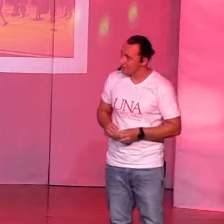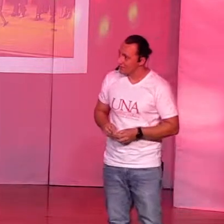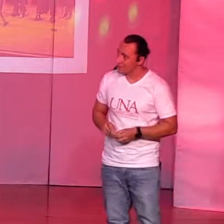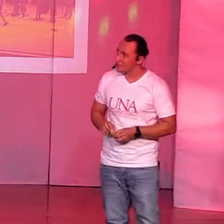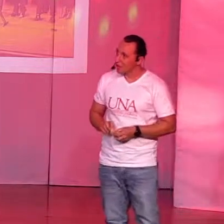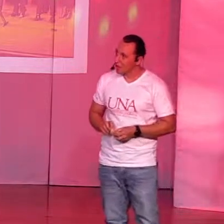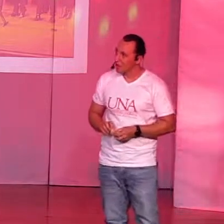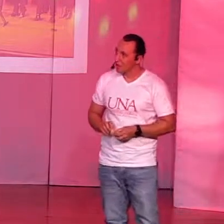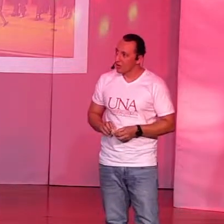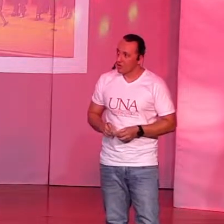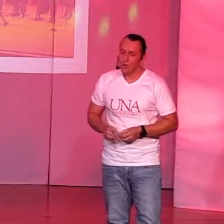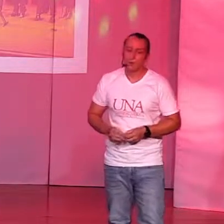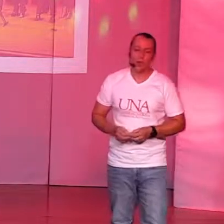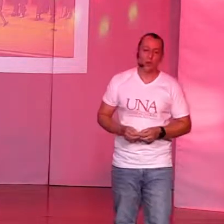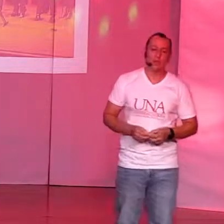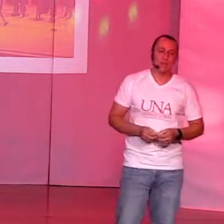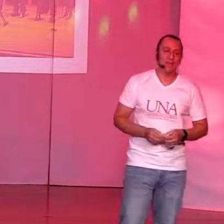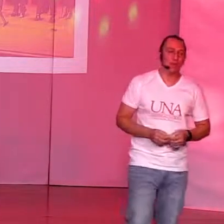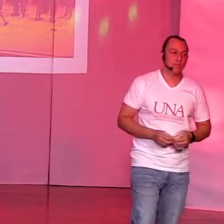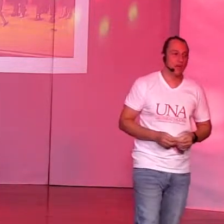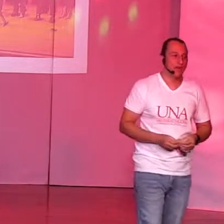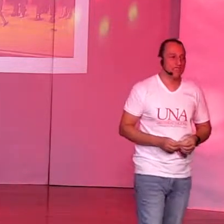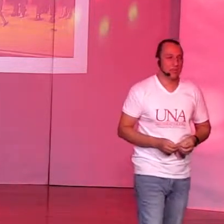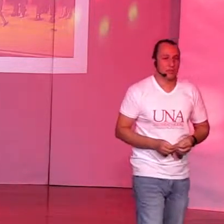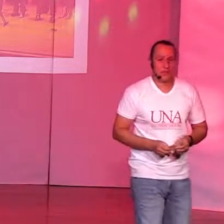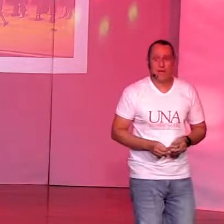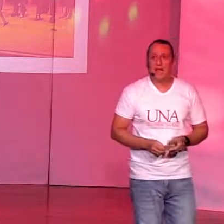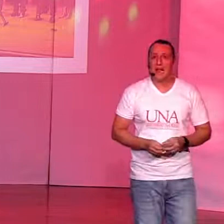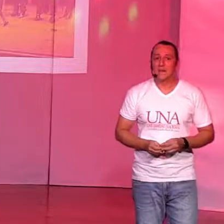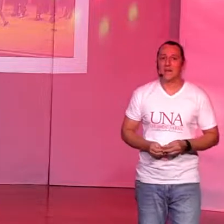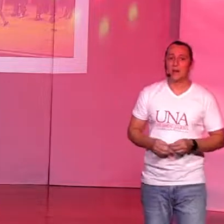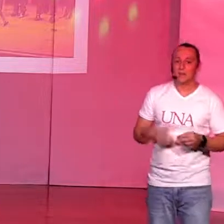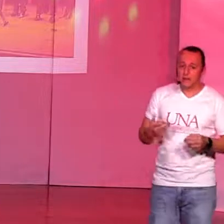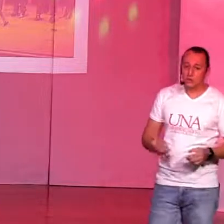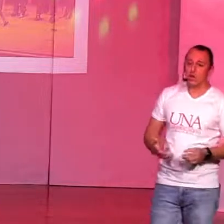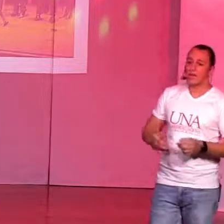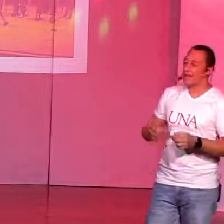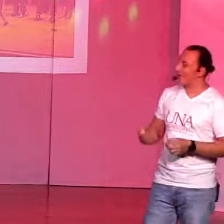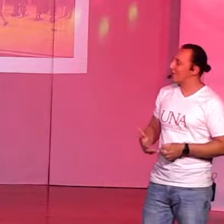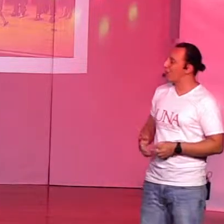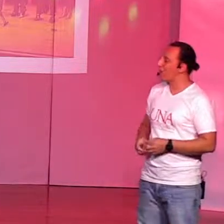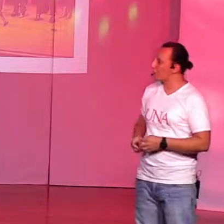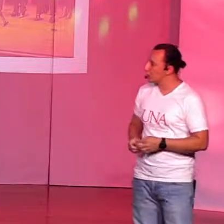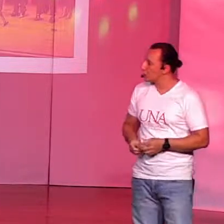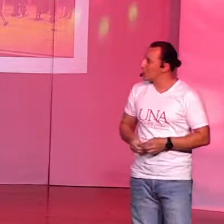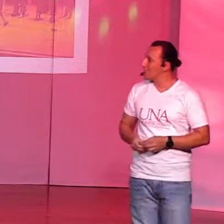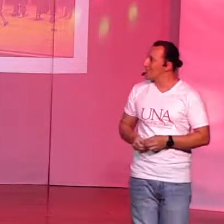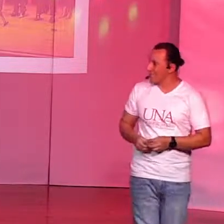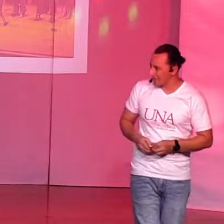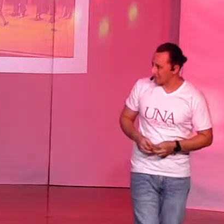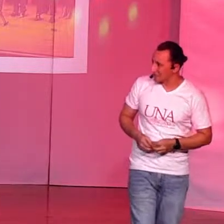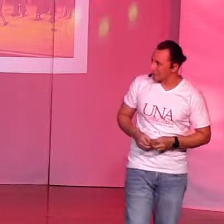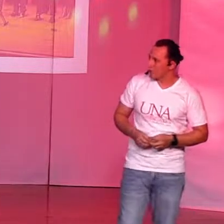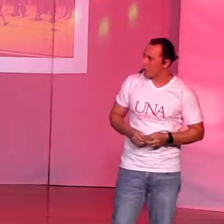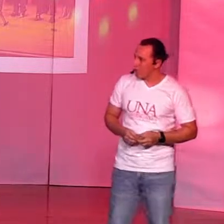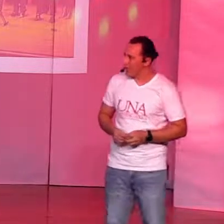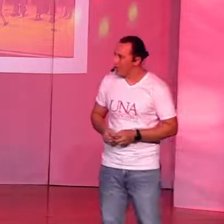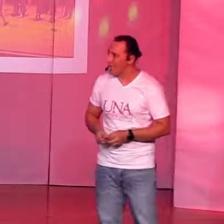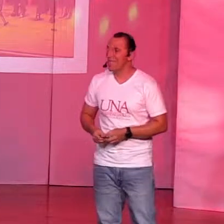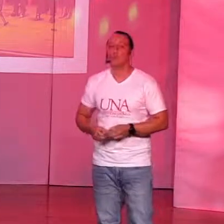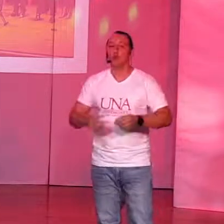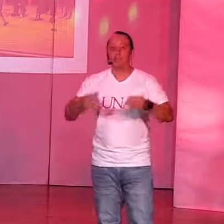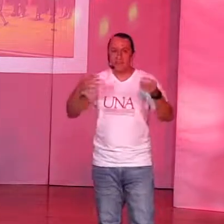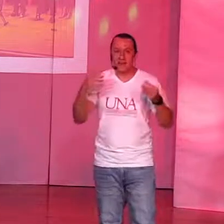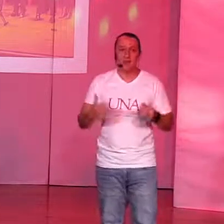más o menos, si quieren mejor explíqueme. A ver, bueno, cómo aquí es. Tenemos en la Universidad Nacional el Reglamento General de la Evaluación de los Aprendizajes.